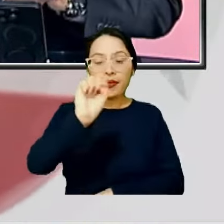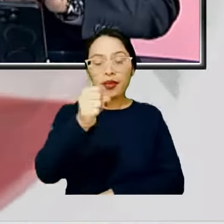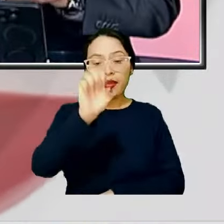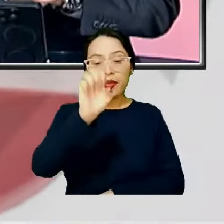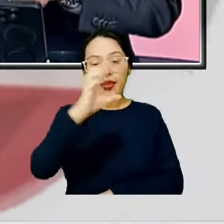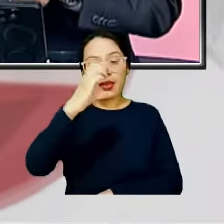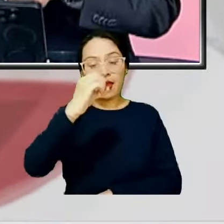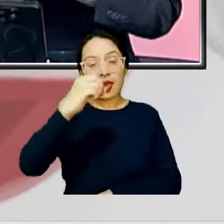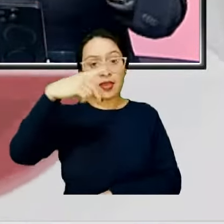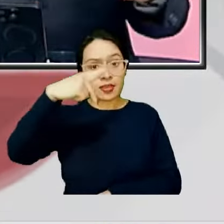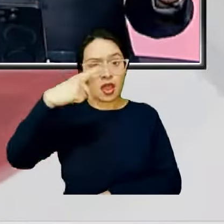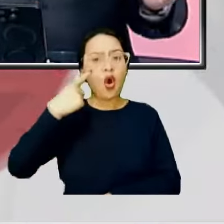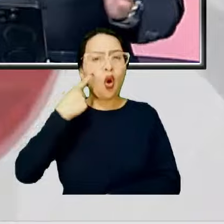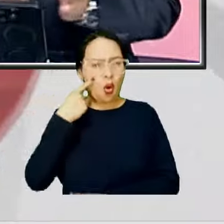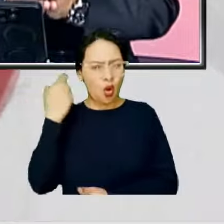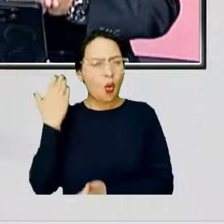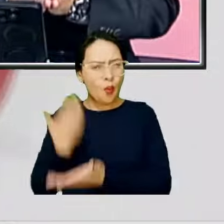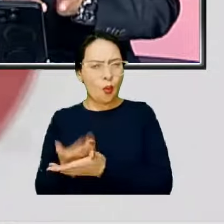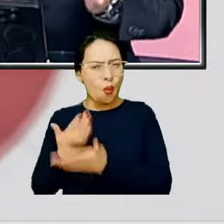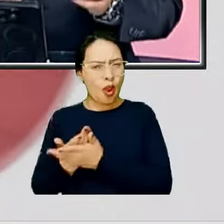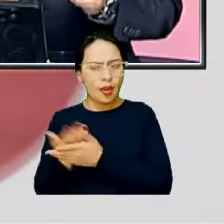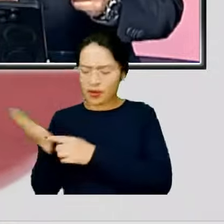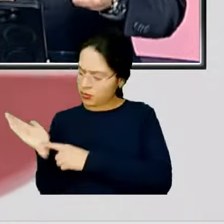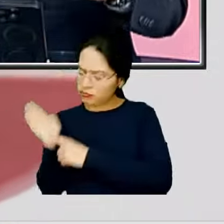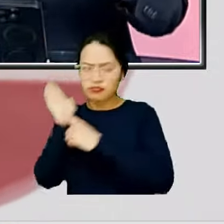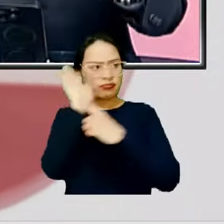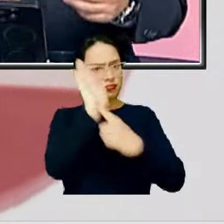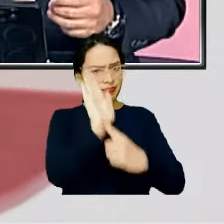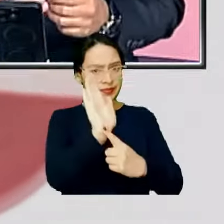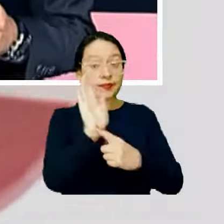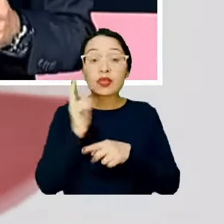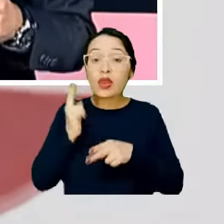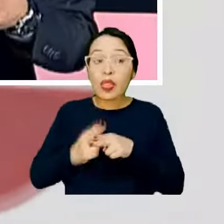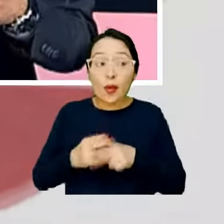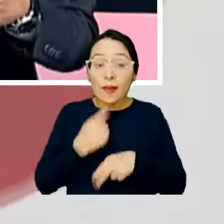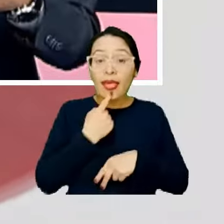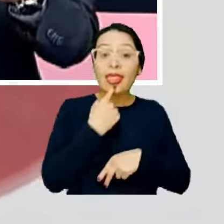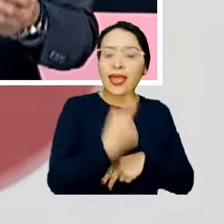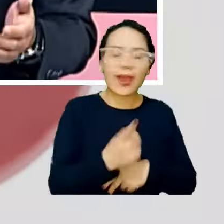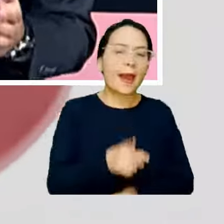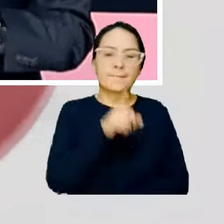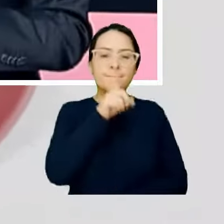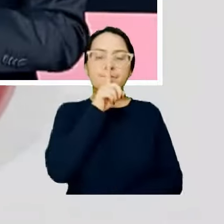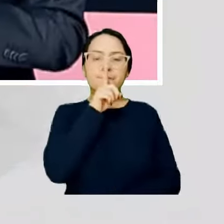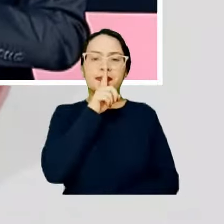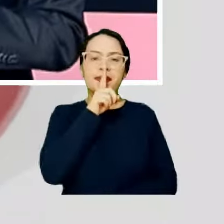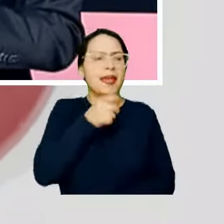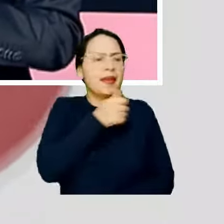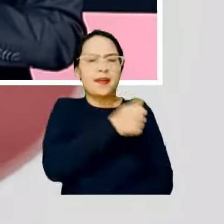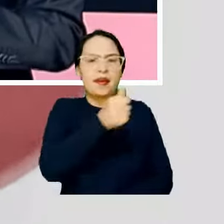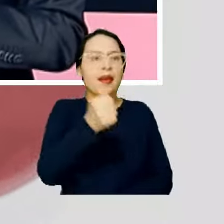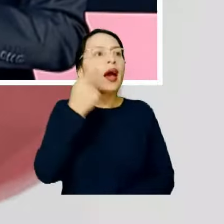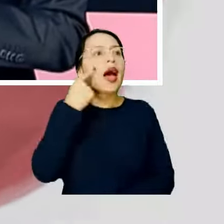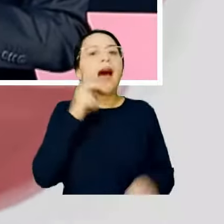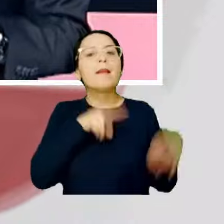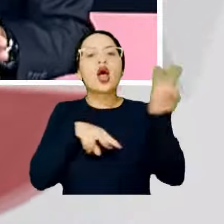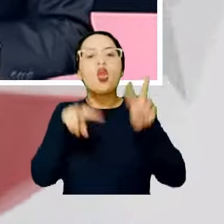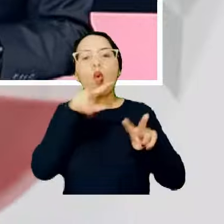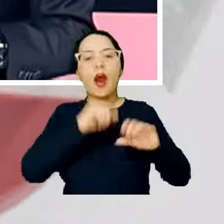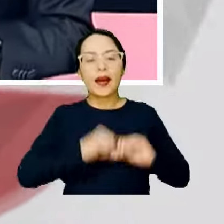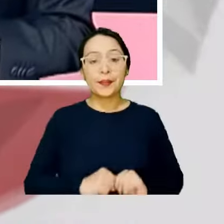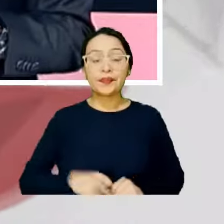Bien señala usted, evidentemente, más allá de dar o no los nombres de quiénes son estos proveedores, sería fundamental que haya este análisis por parte